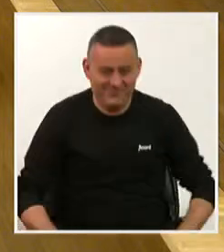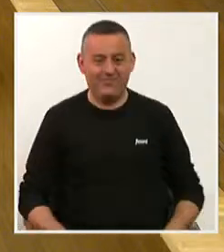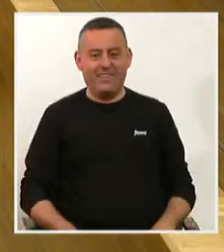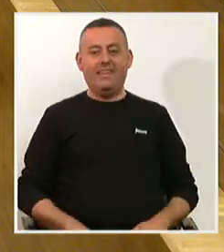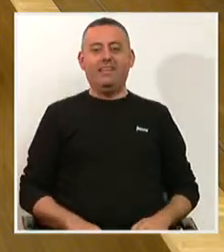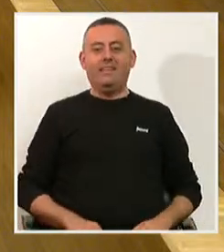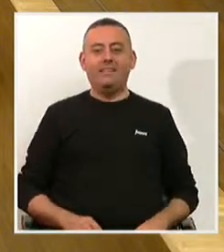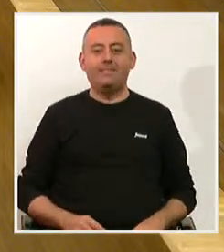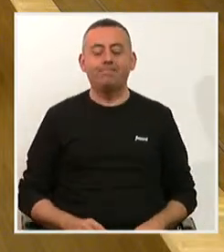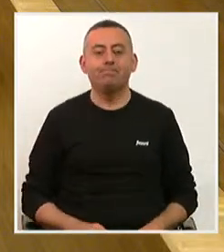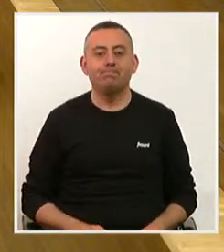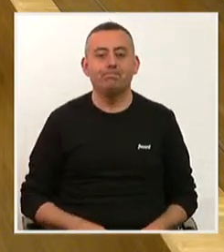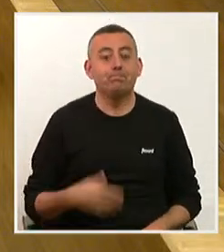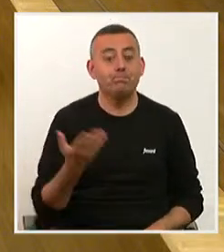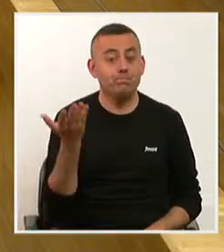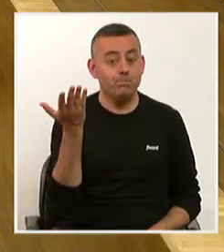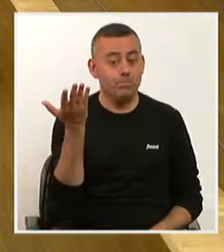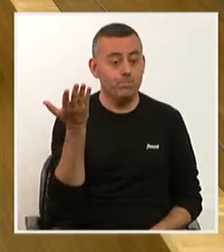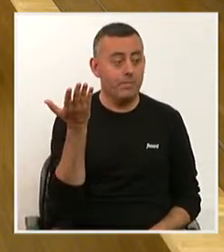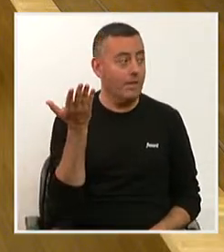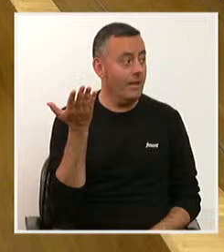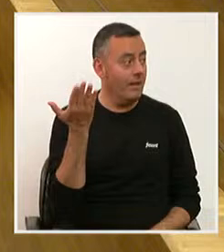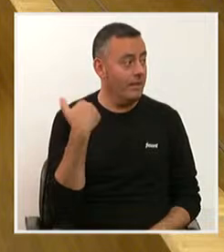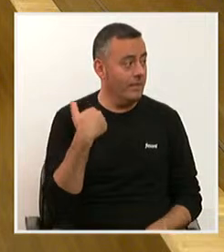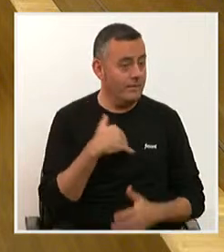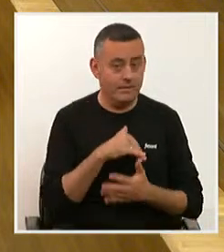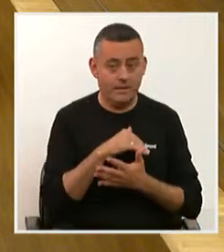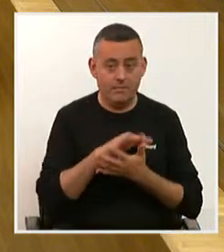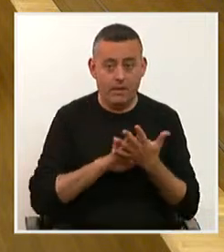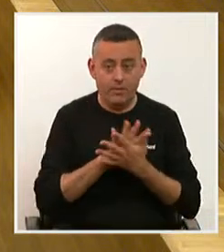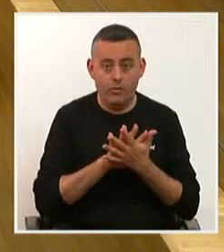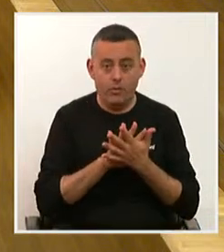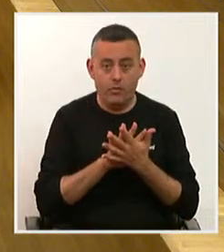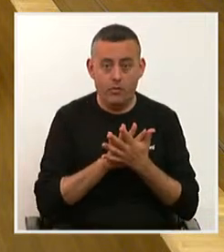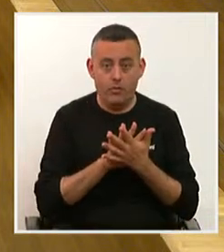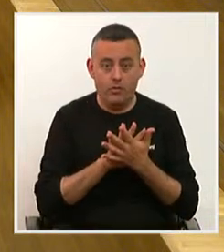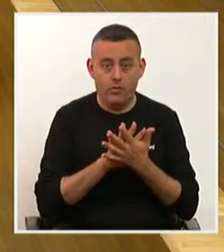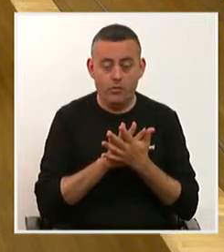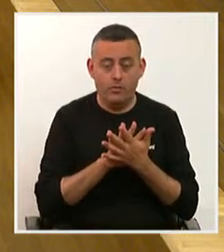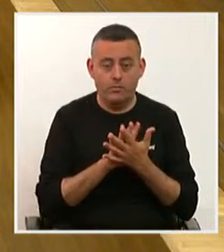del de cosa no era otra